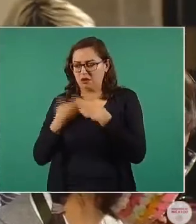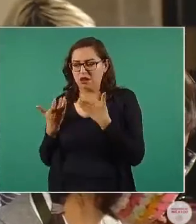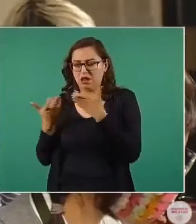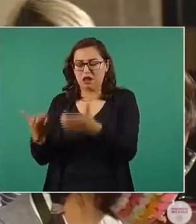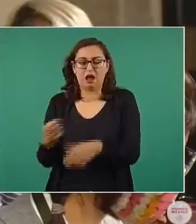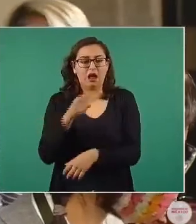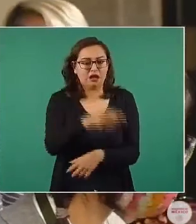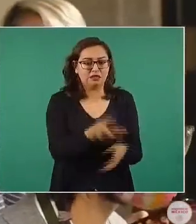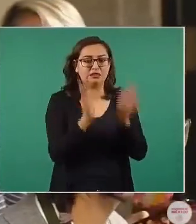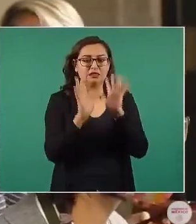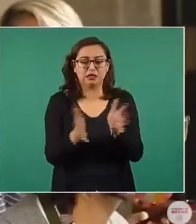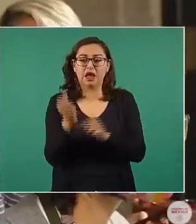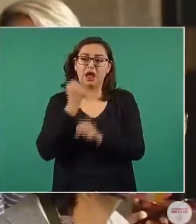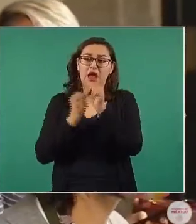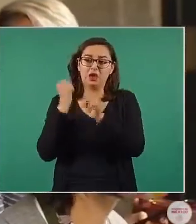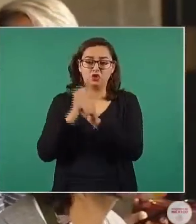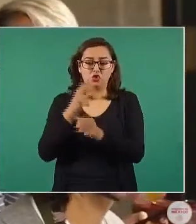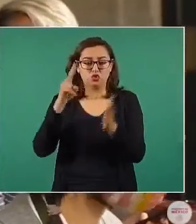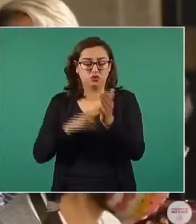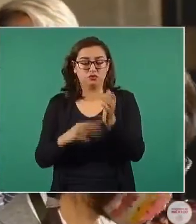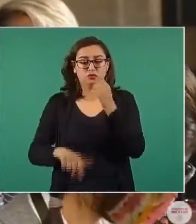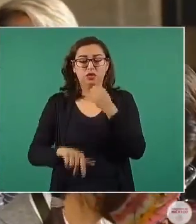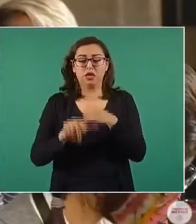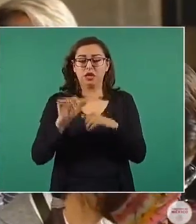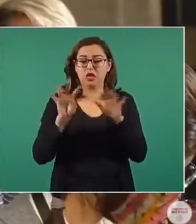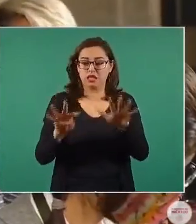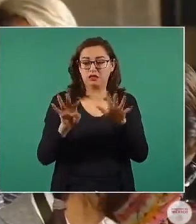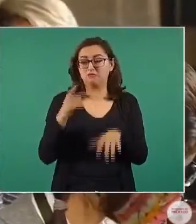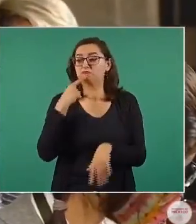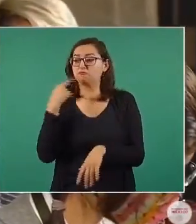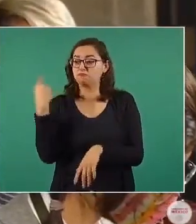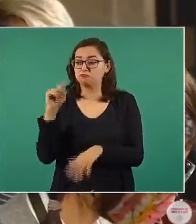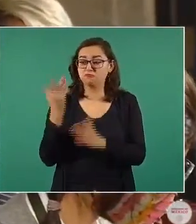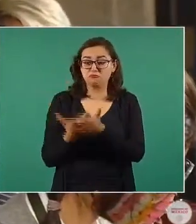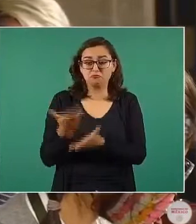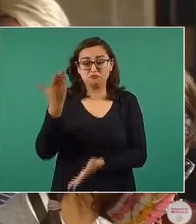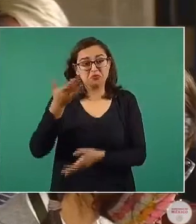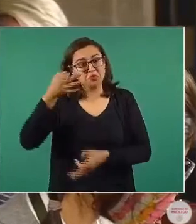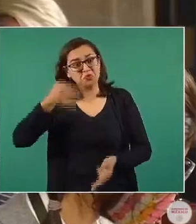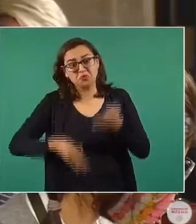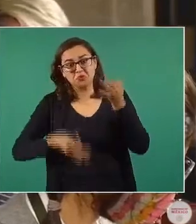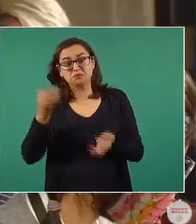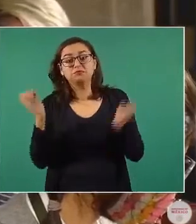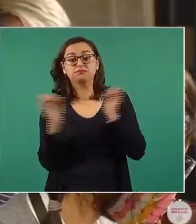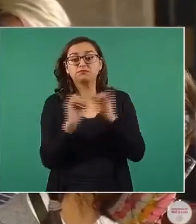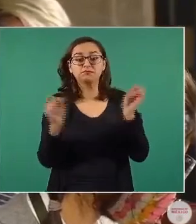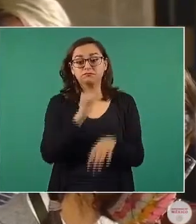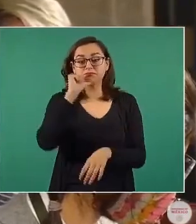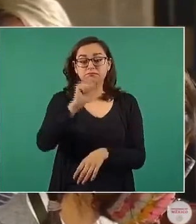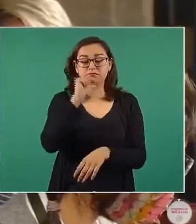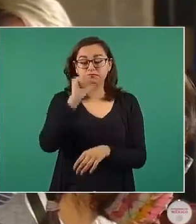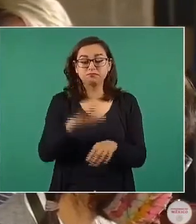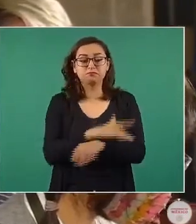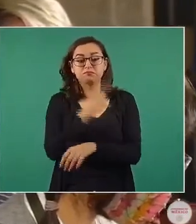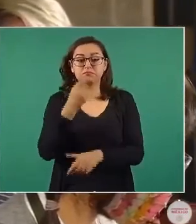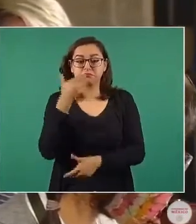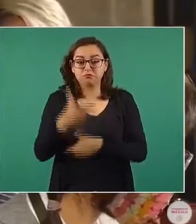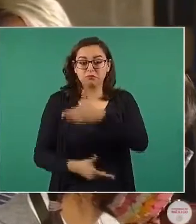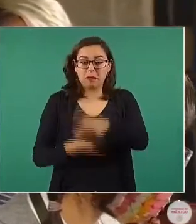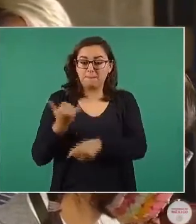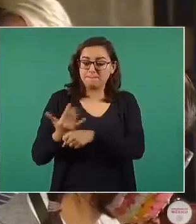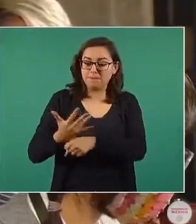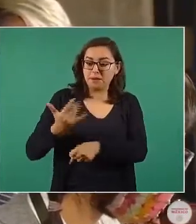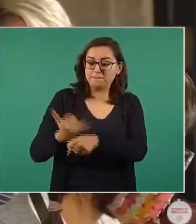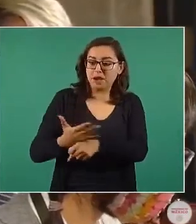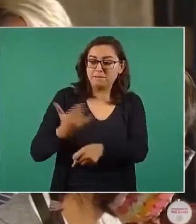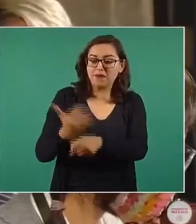denunciado por violencia desde el 2019, no ha podido judicializarse la carpeta porque todo el proceso ha sido entorpecido por una